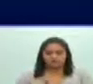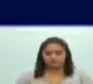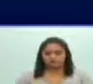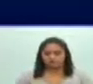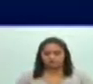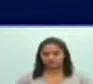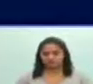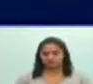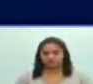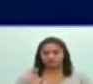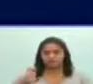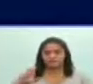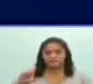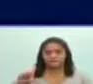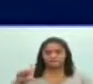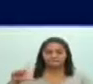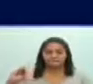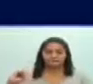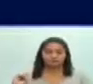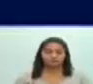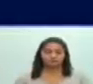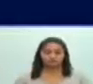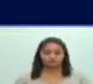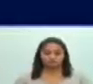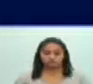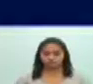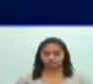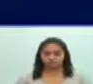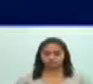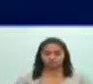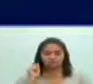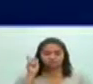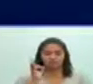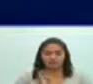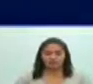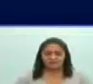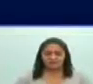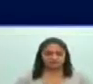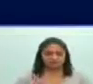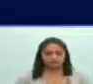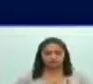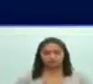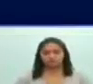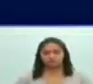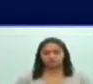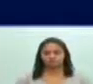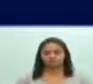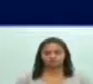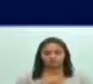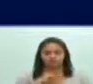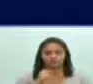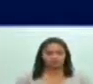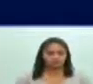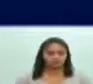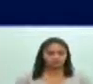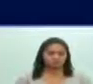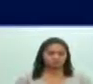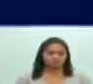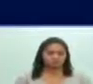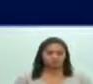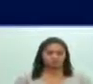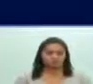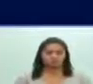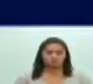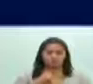pronombre ellos. Ellos están en Valencia y realizan la misma función. Tenemos otro ejemplo. Yo